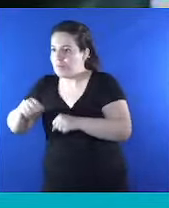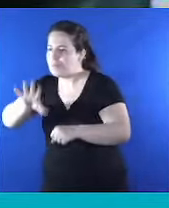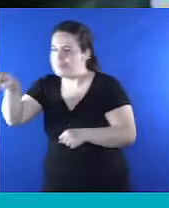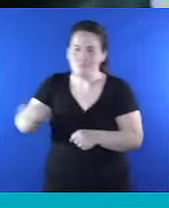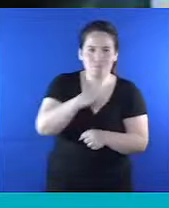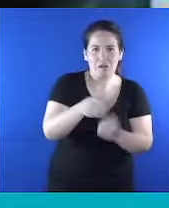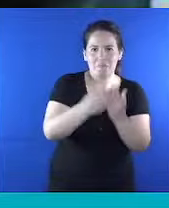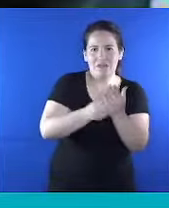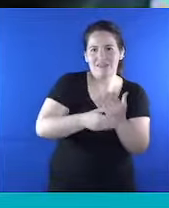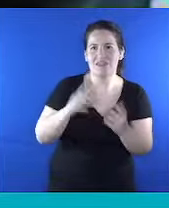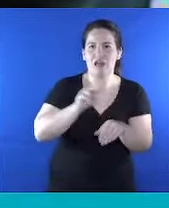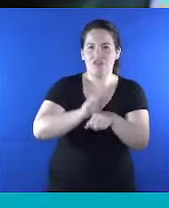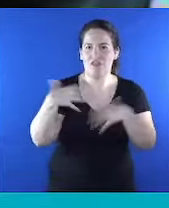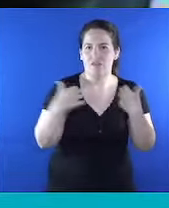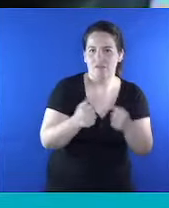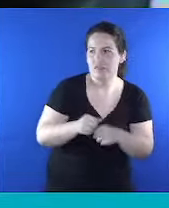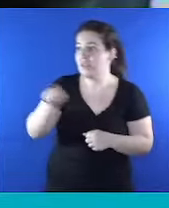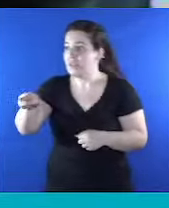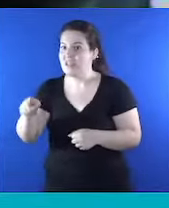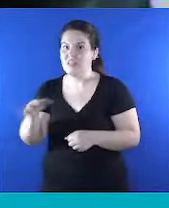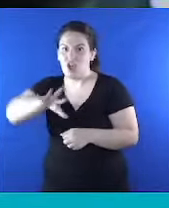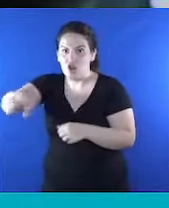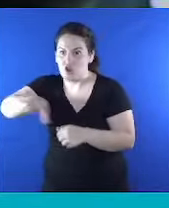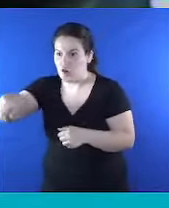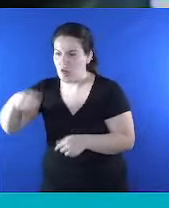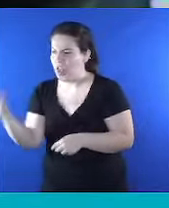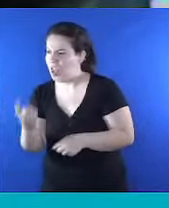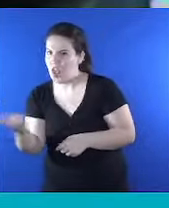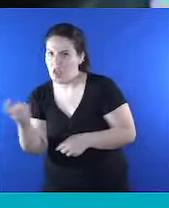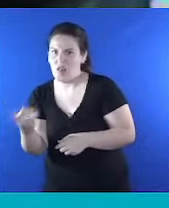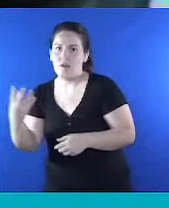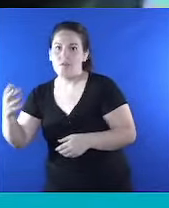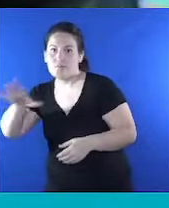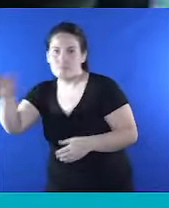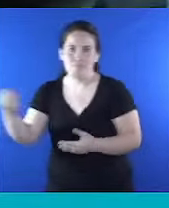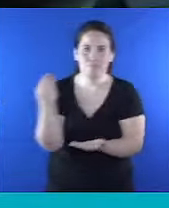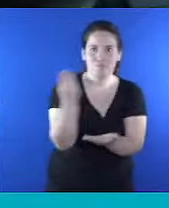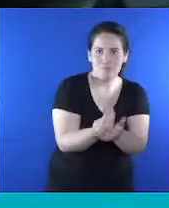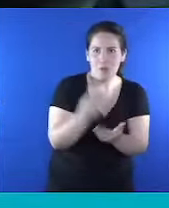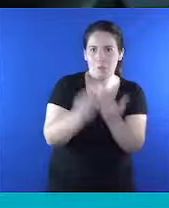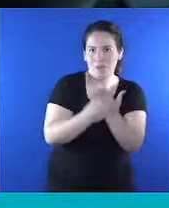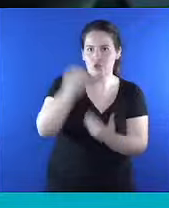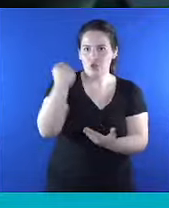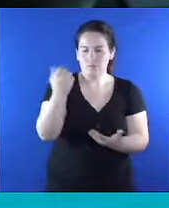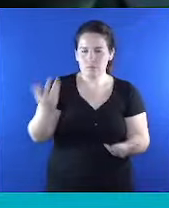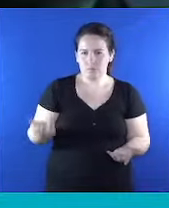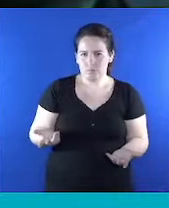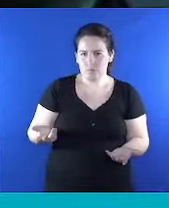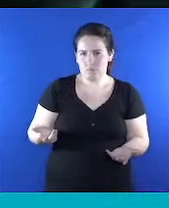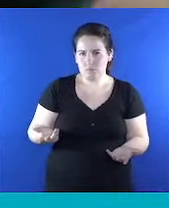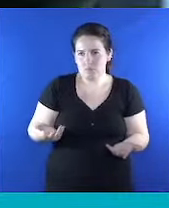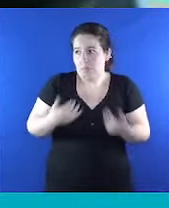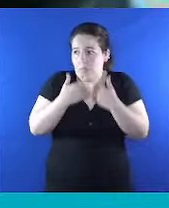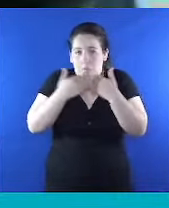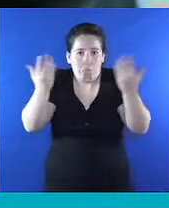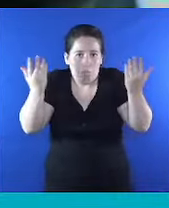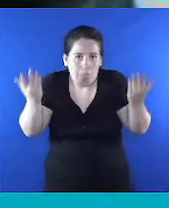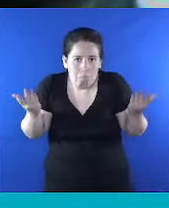defensa Si al que le dice que se fumó 15000 palos y que es un fracasado en término económico Lo pone a administrar la economía digo no